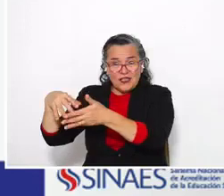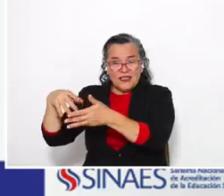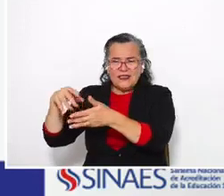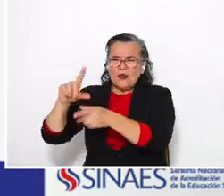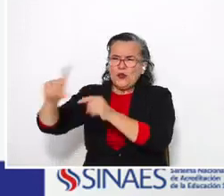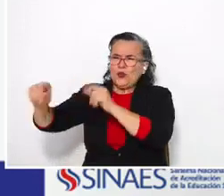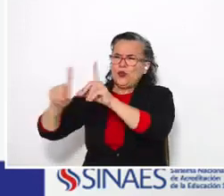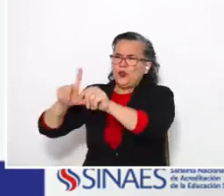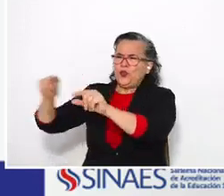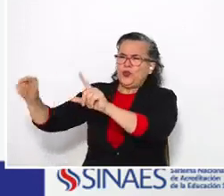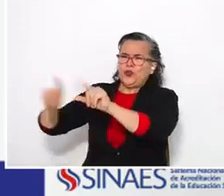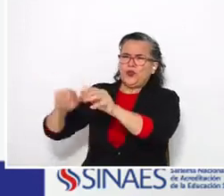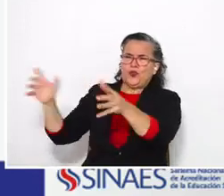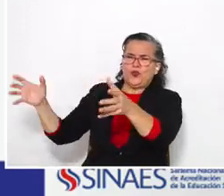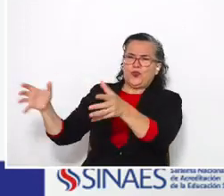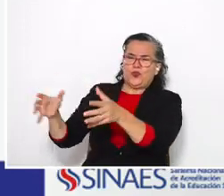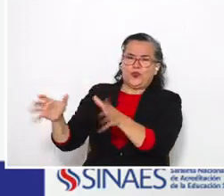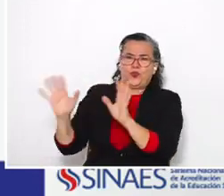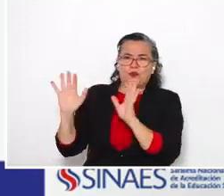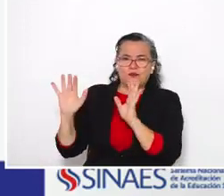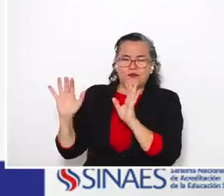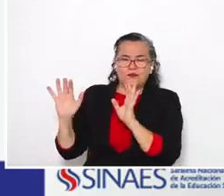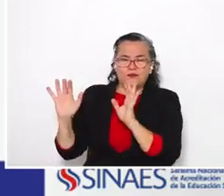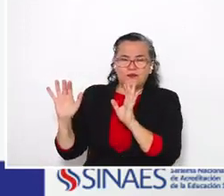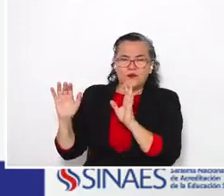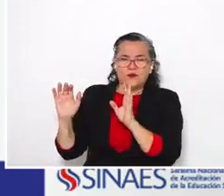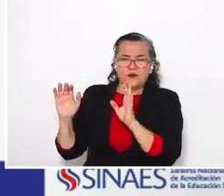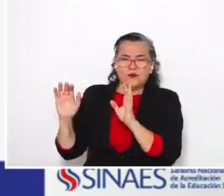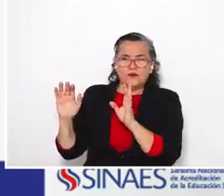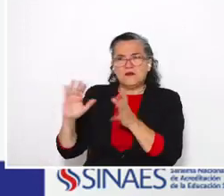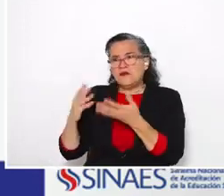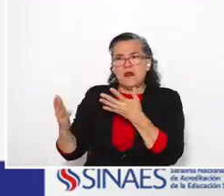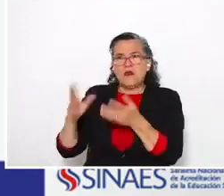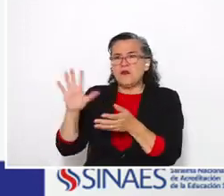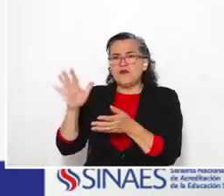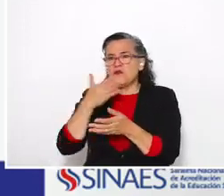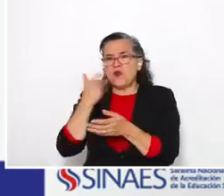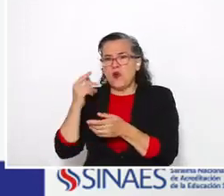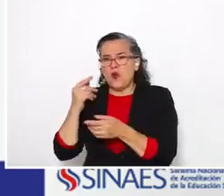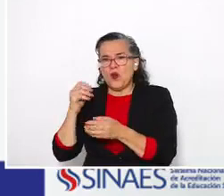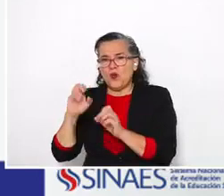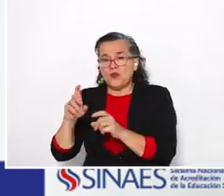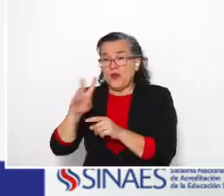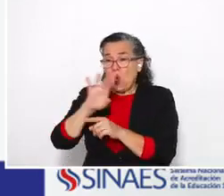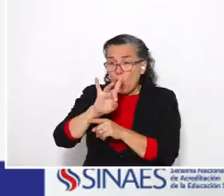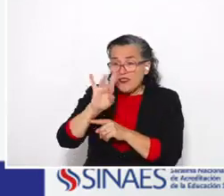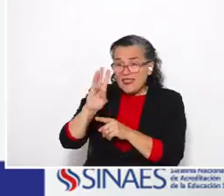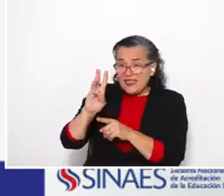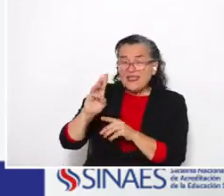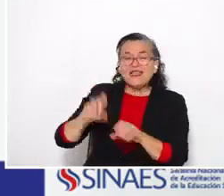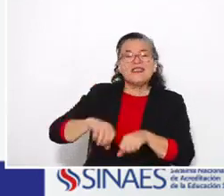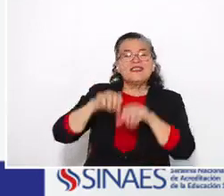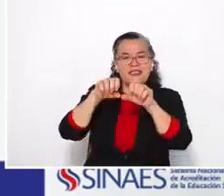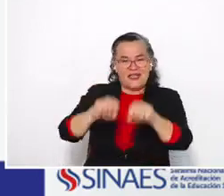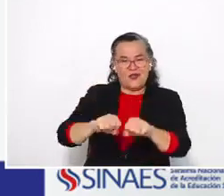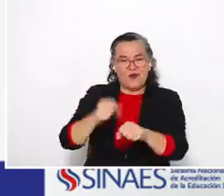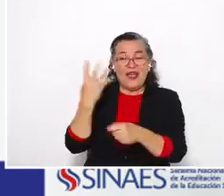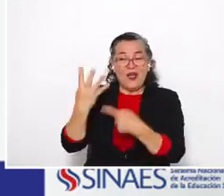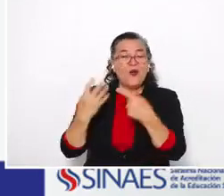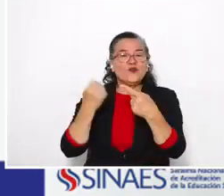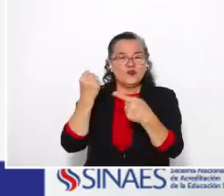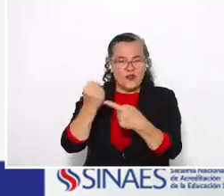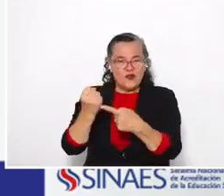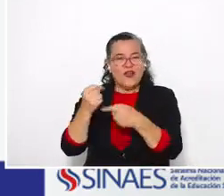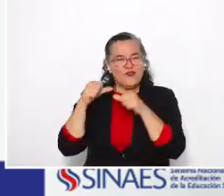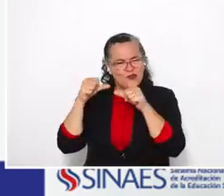lugares remotos y tal vez con la mejor educación, 86% de los estudiantes se gradúan en los 4 años de